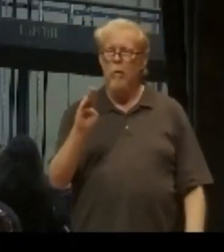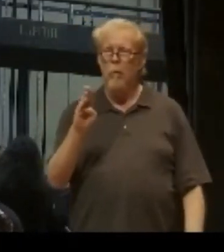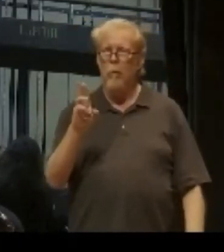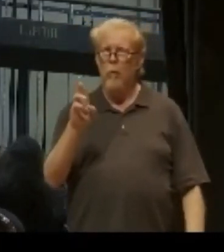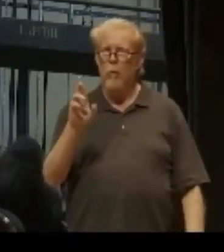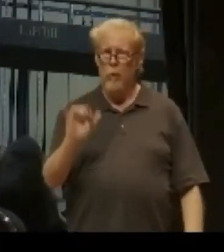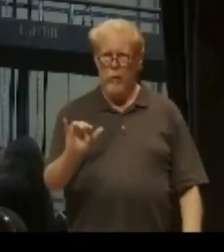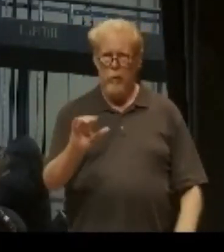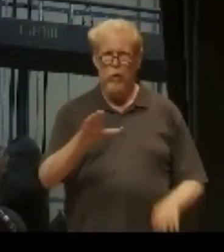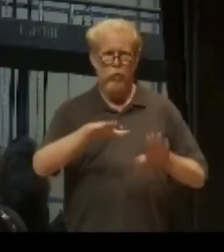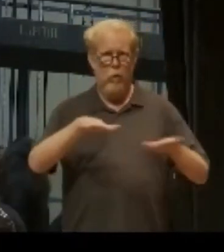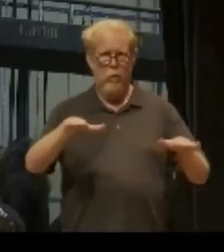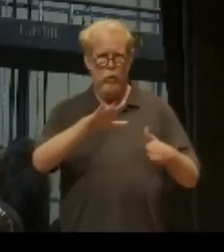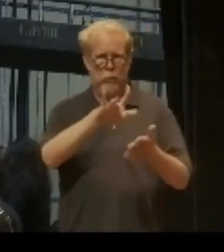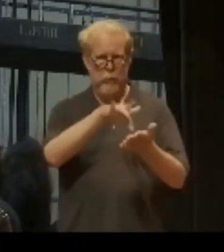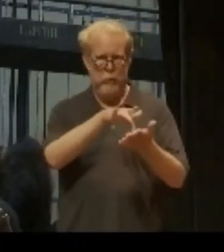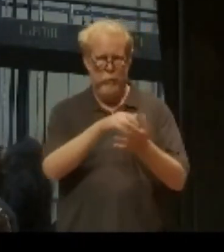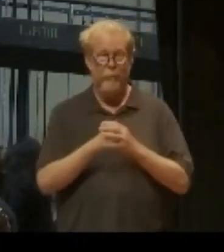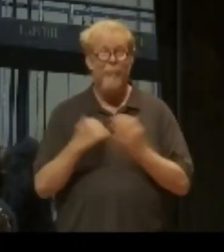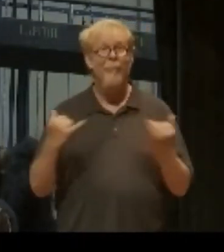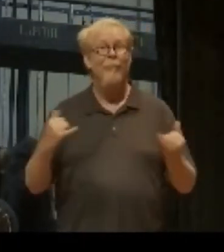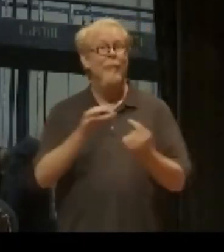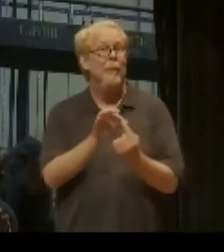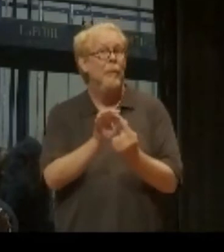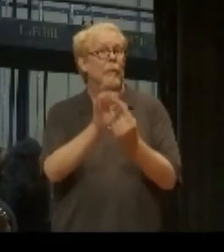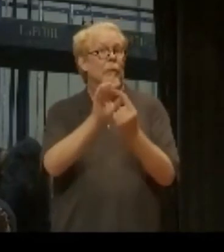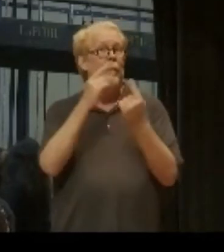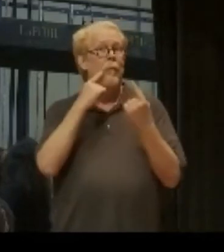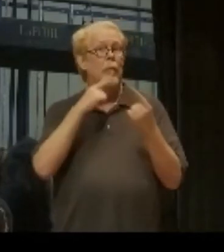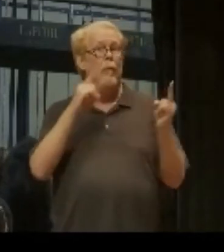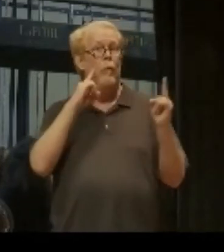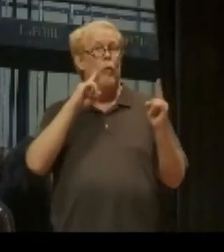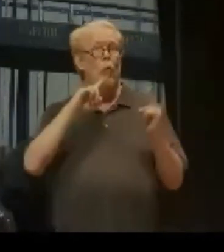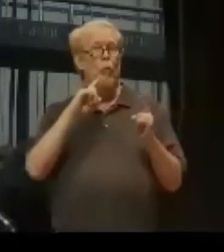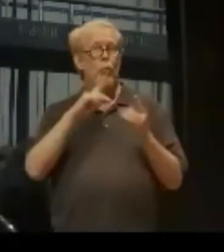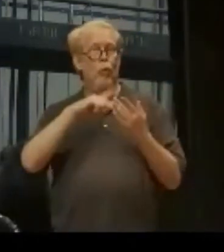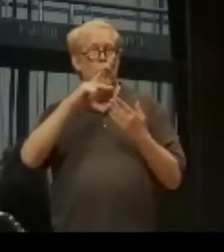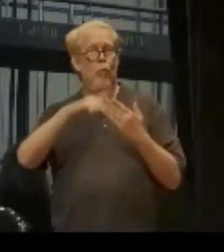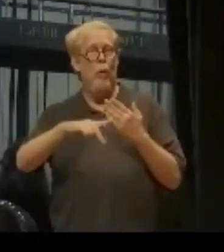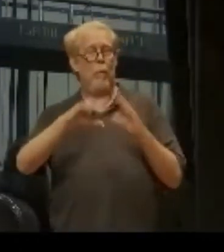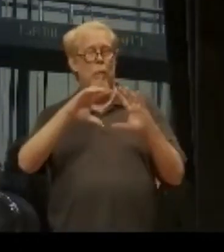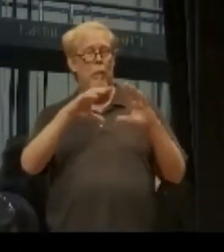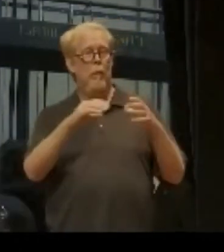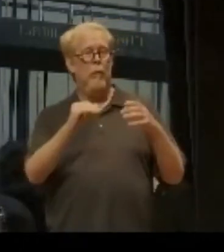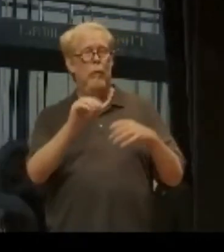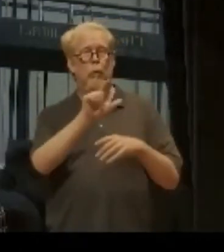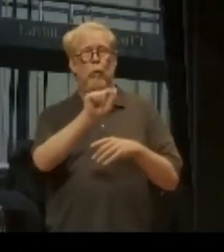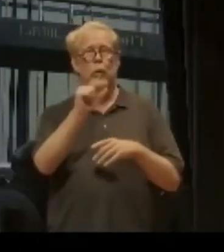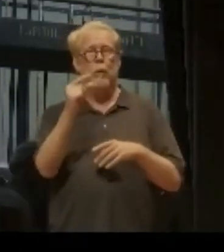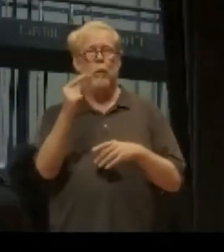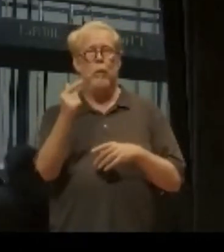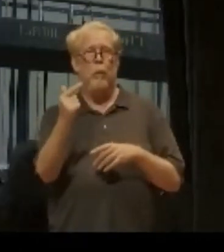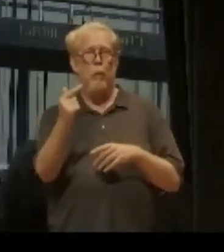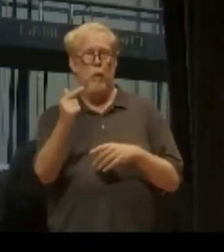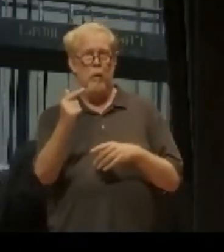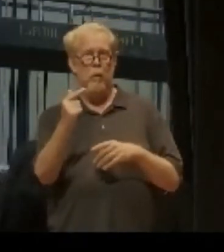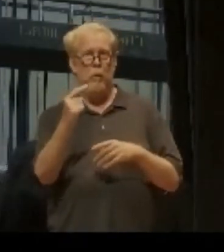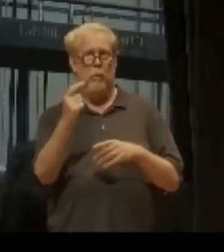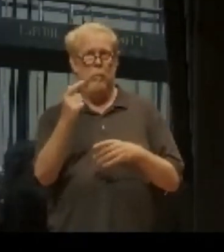como otros centros. Y ahora tenemos un anuncio especial sobre los becarios de la